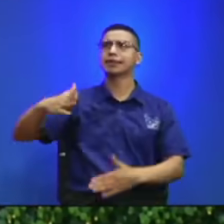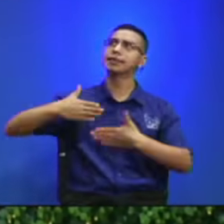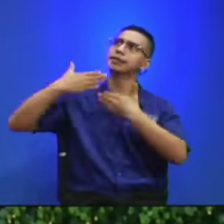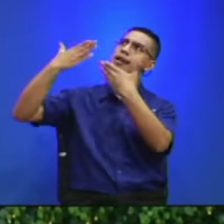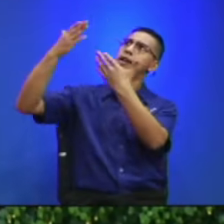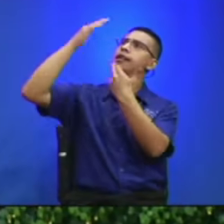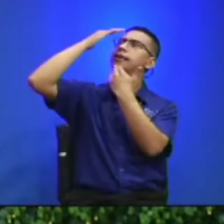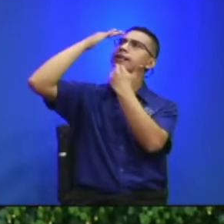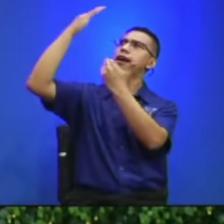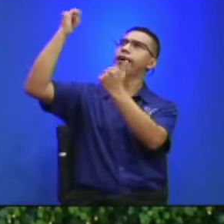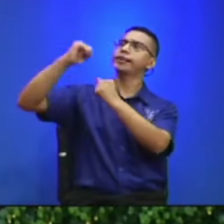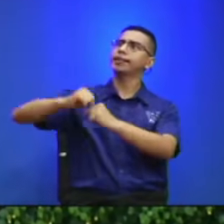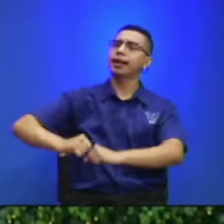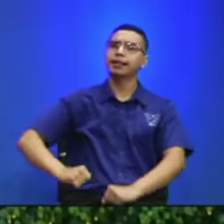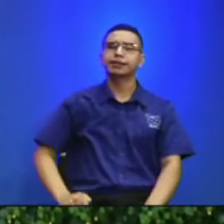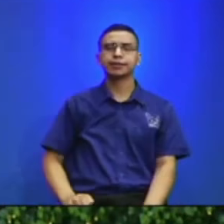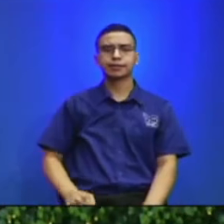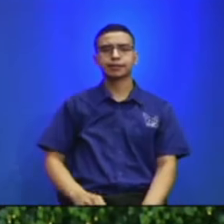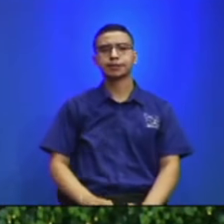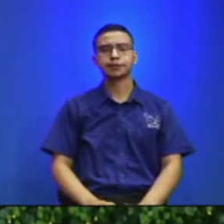dale gracias